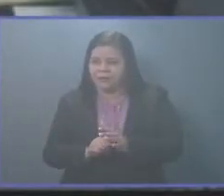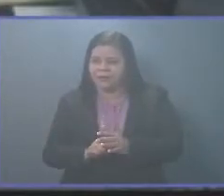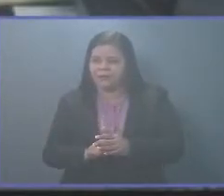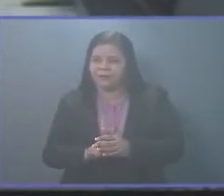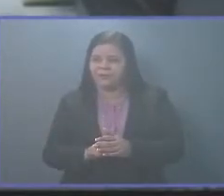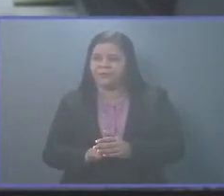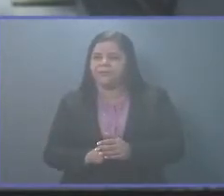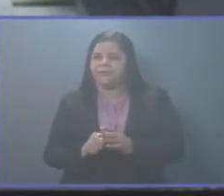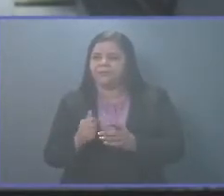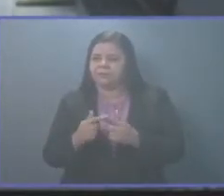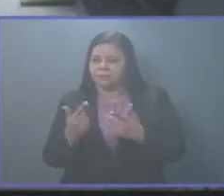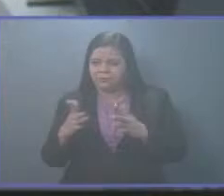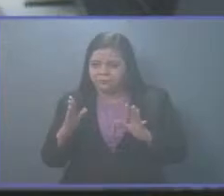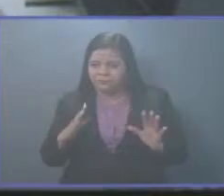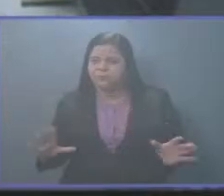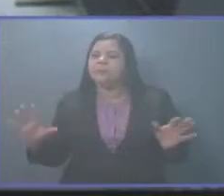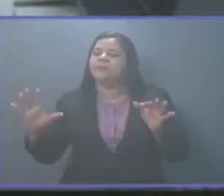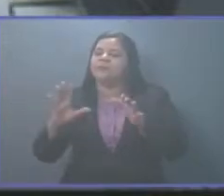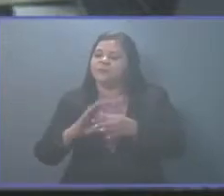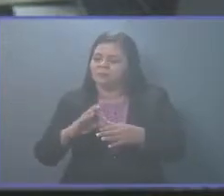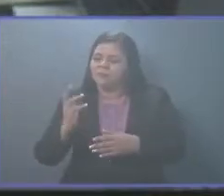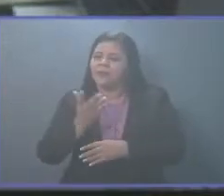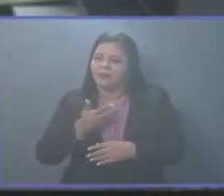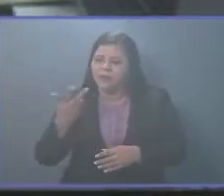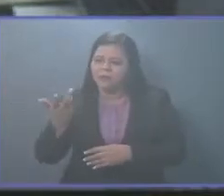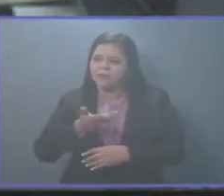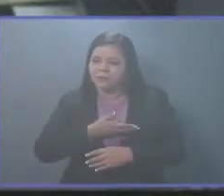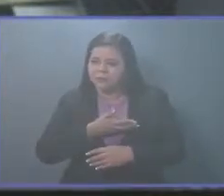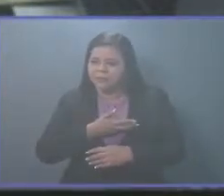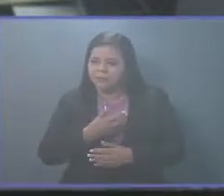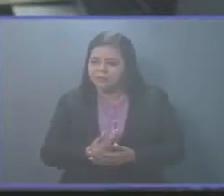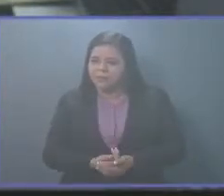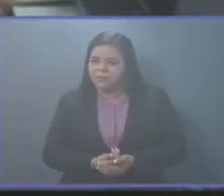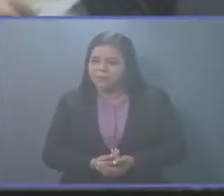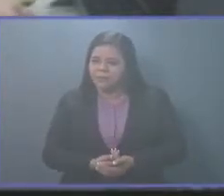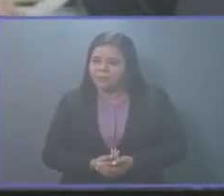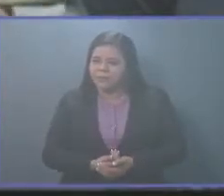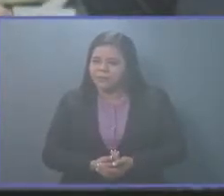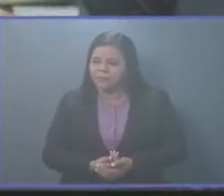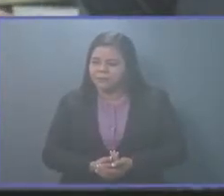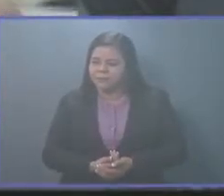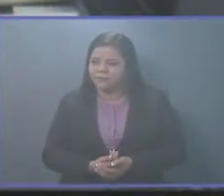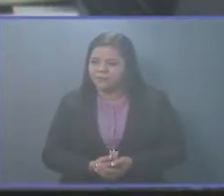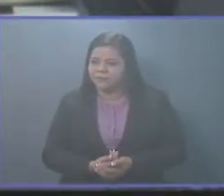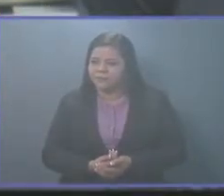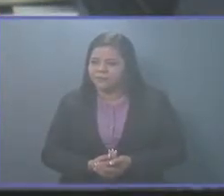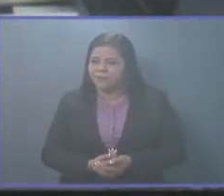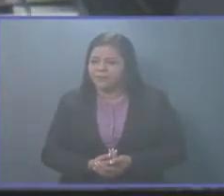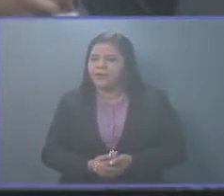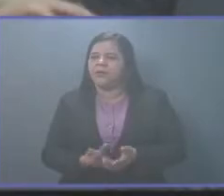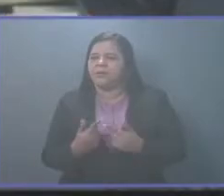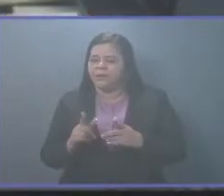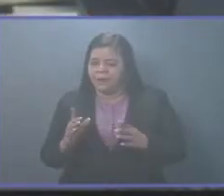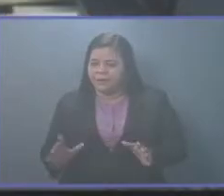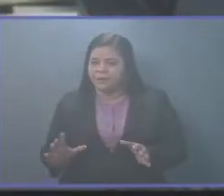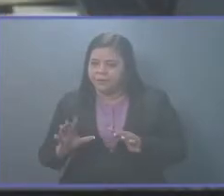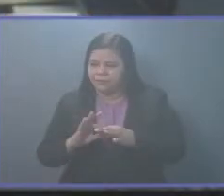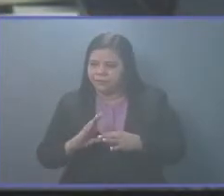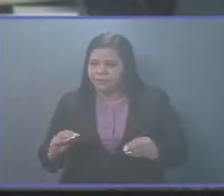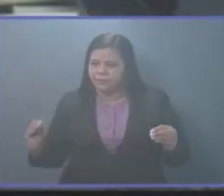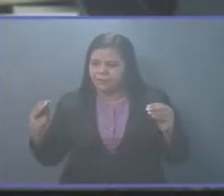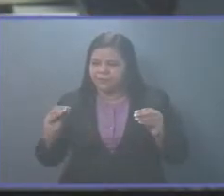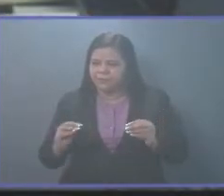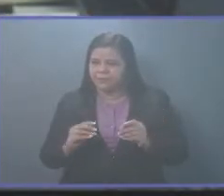Fomilenio y la de exveteranos y excombatientes. Con la parte directamente relacionada con el Ministerio de Salud,